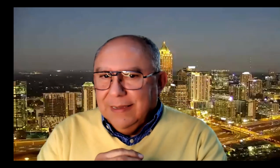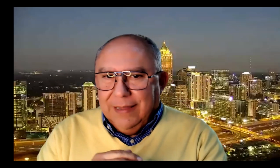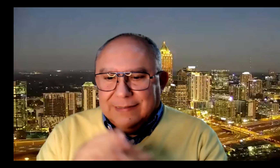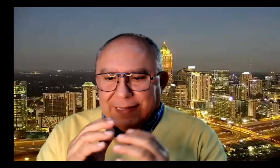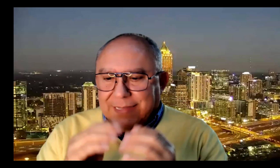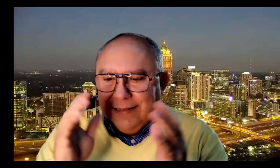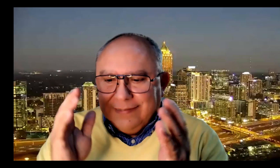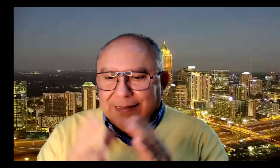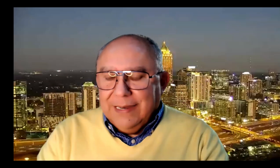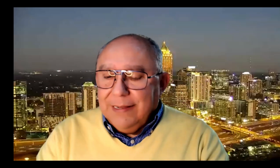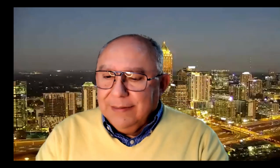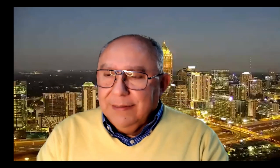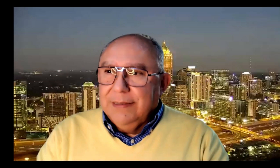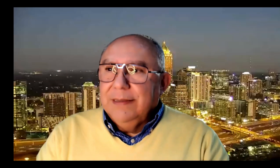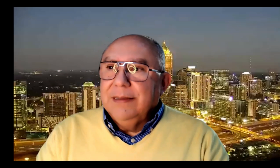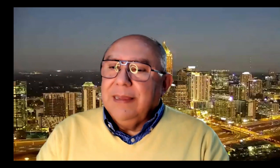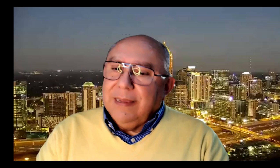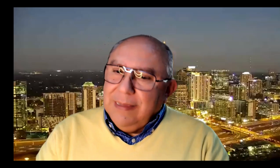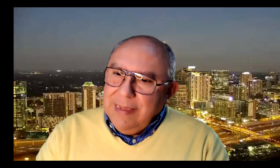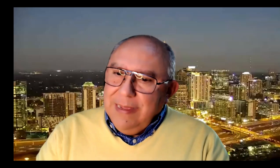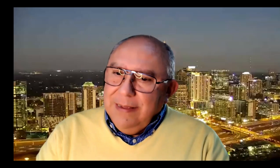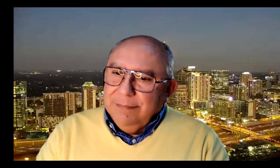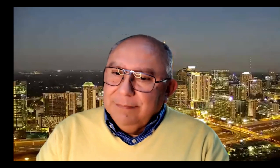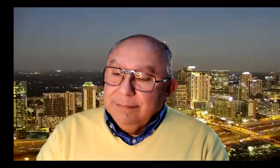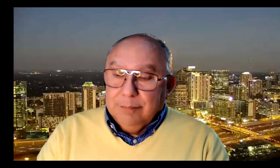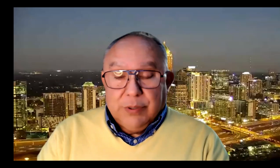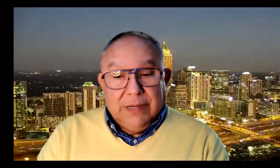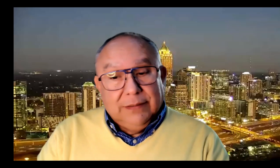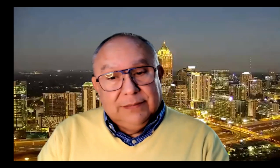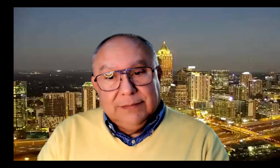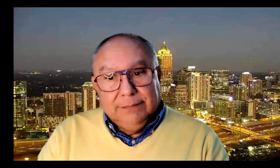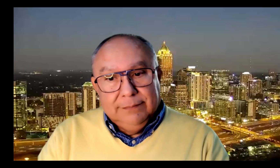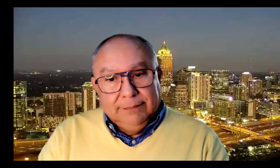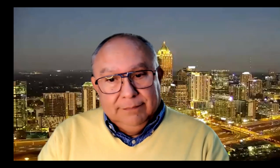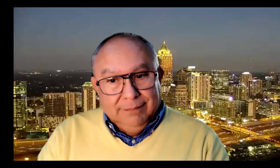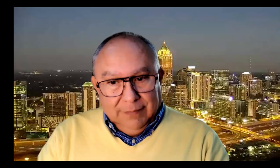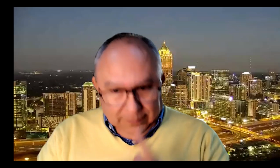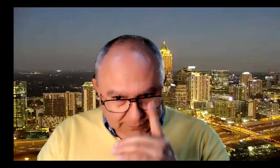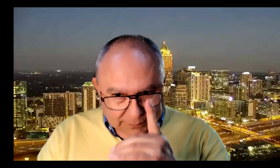narcotraficantes, etcétera, etcétera. Y pues